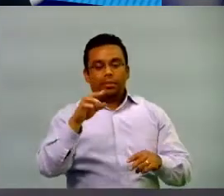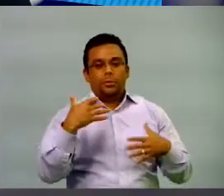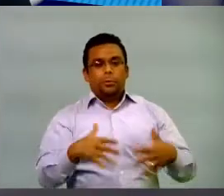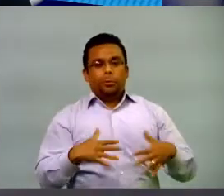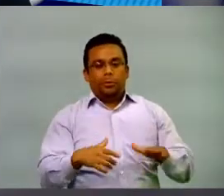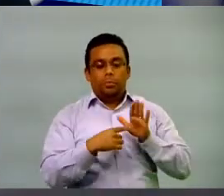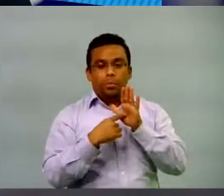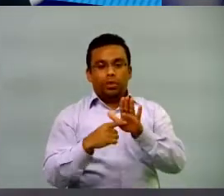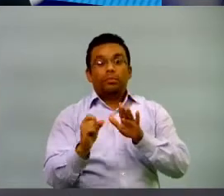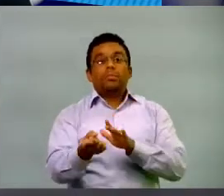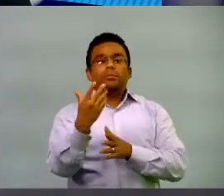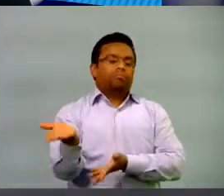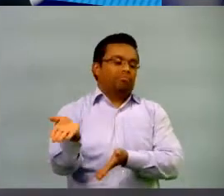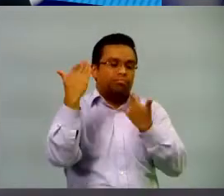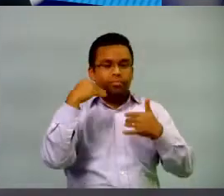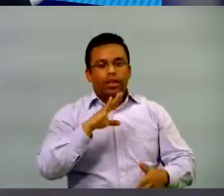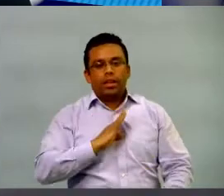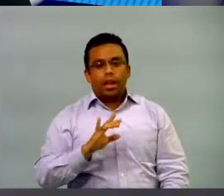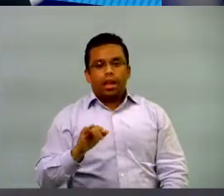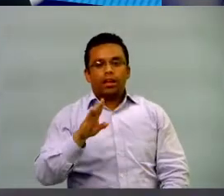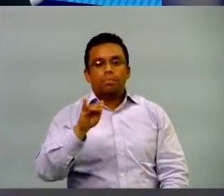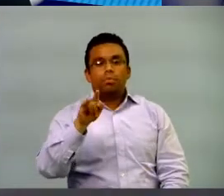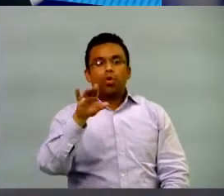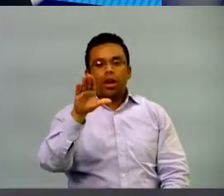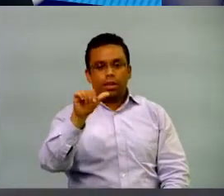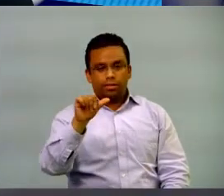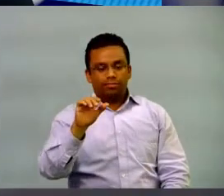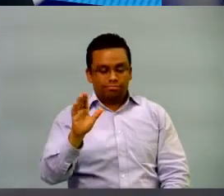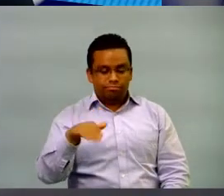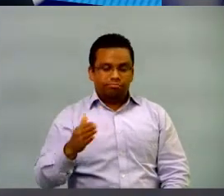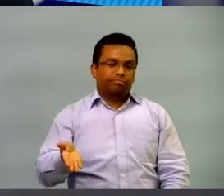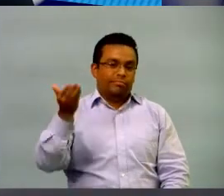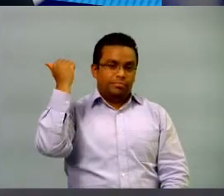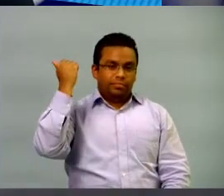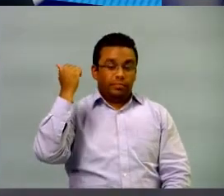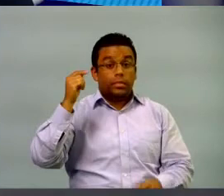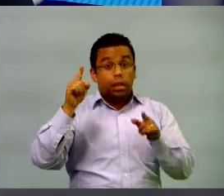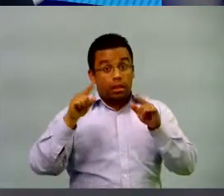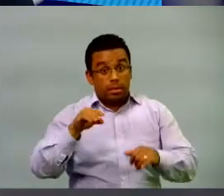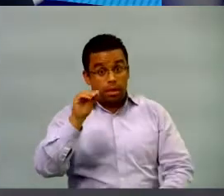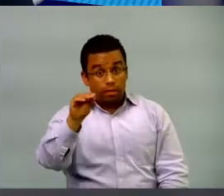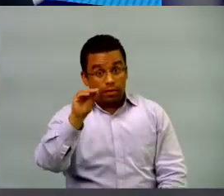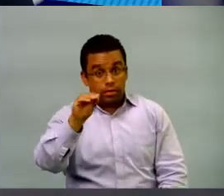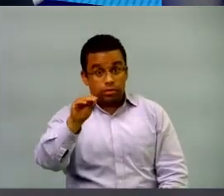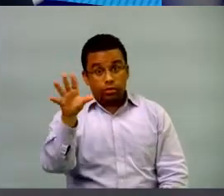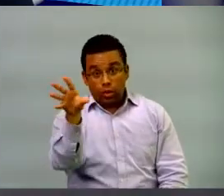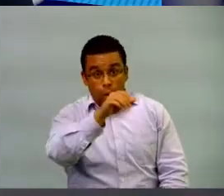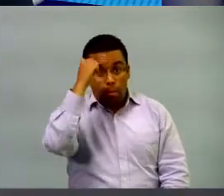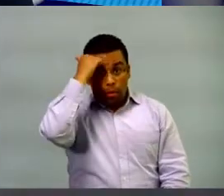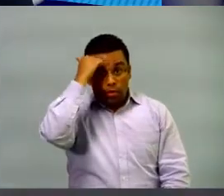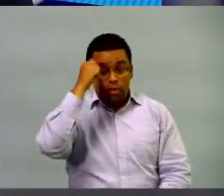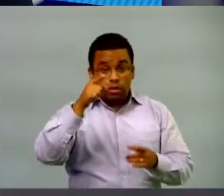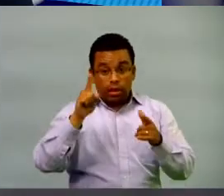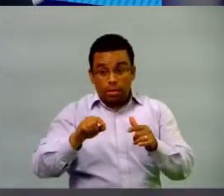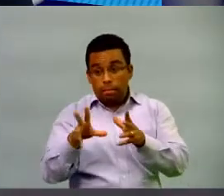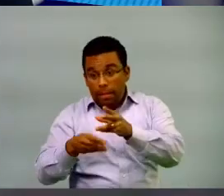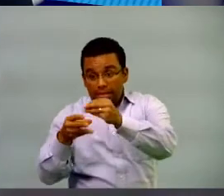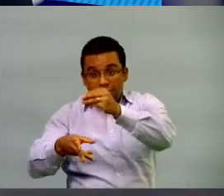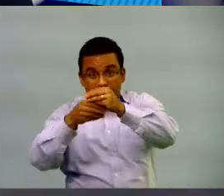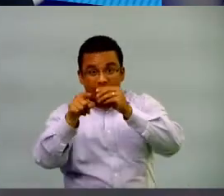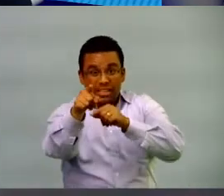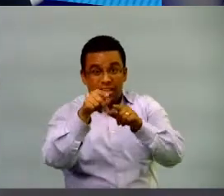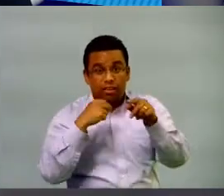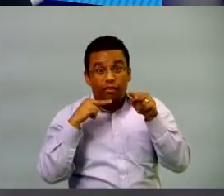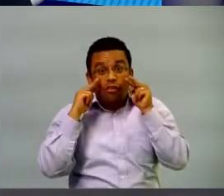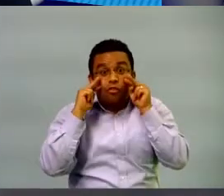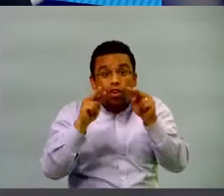experiencia que se va con nosotros para UBA. Muy bien. Es la primera experiencia y además contarle a nuestros profes y a las demás personas que están allá